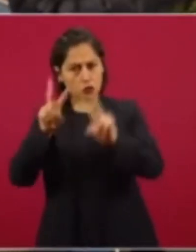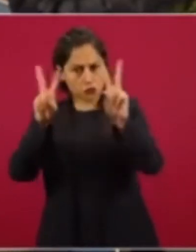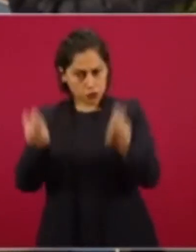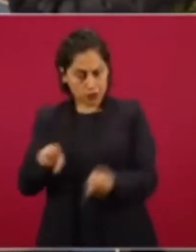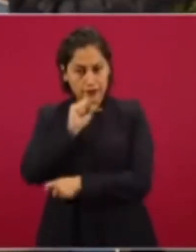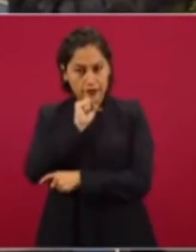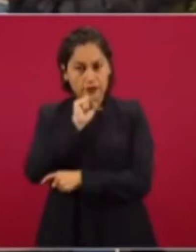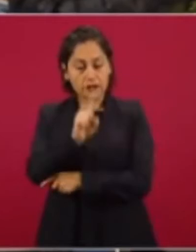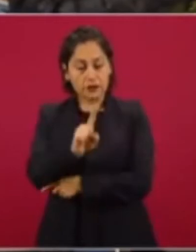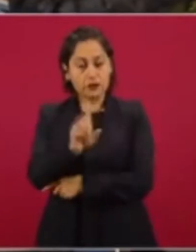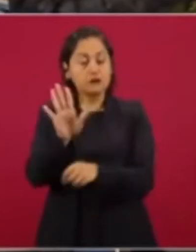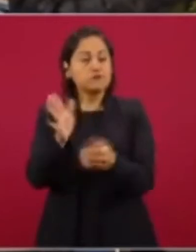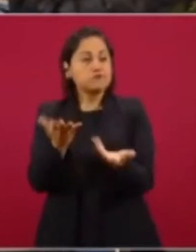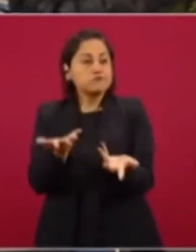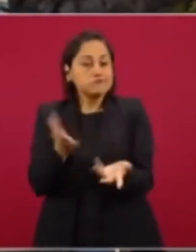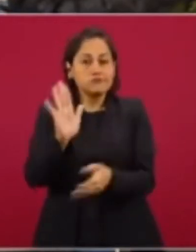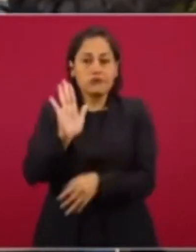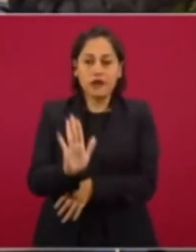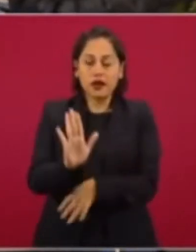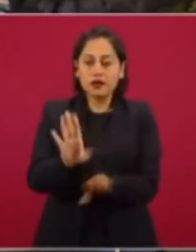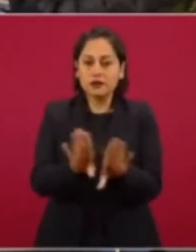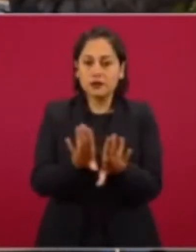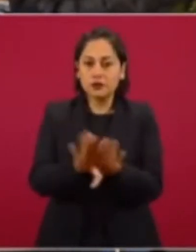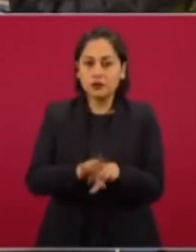Es, digamos, un